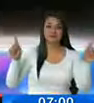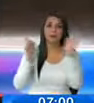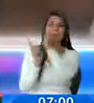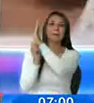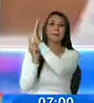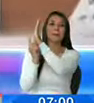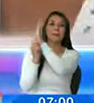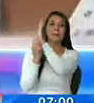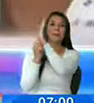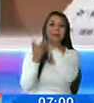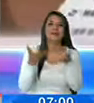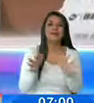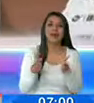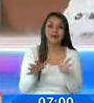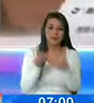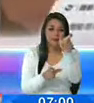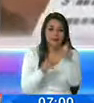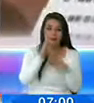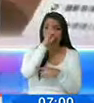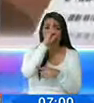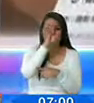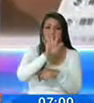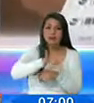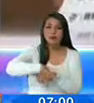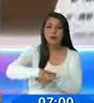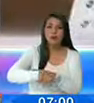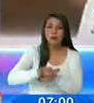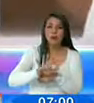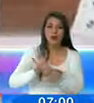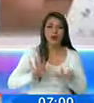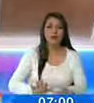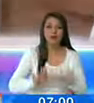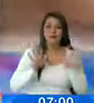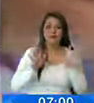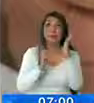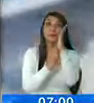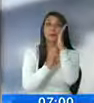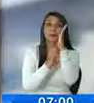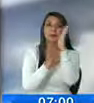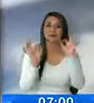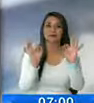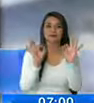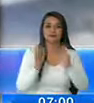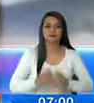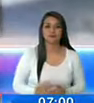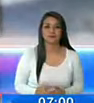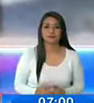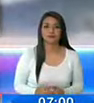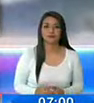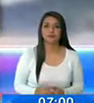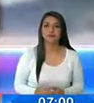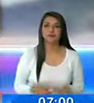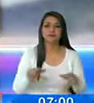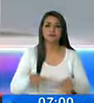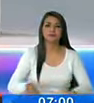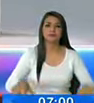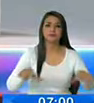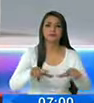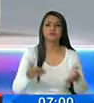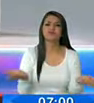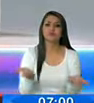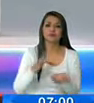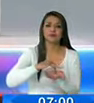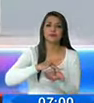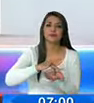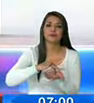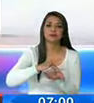sonar. Esa es la moneda de deuda que están usando así para llevarse los productos sin ser detectados por el sensor. El hecho se registró en una farmacia de Los Ceibos, al